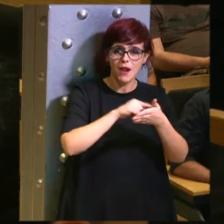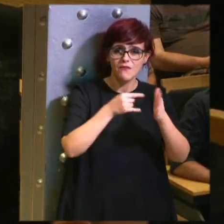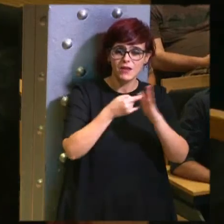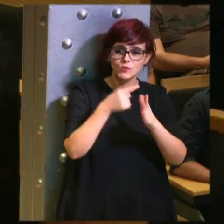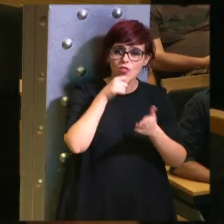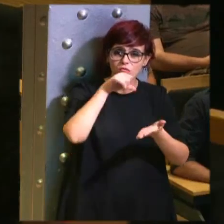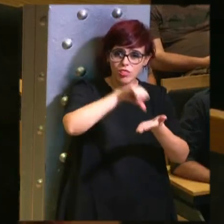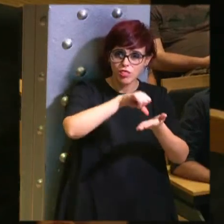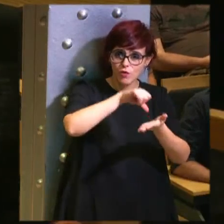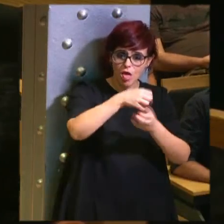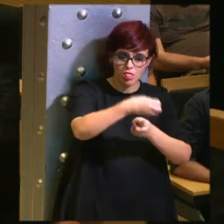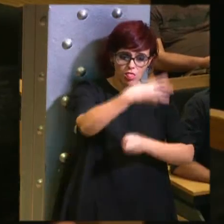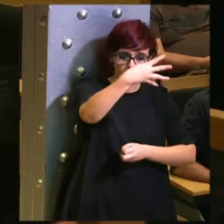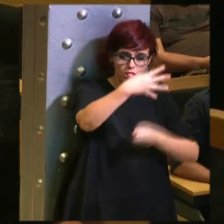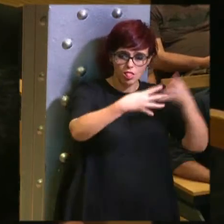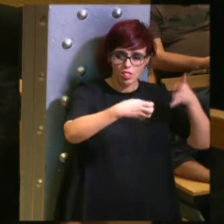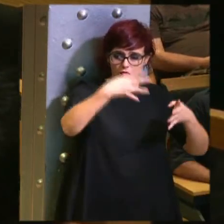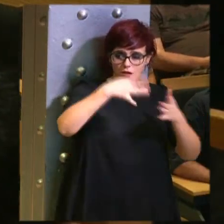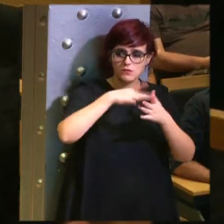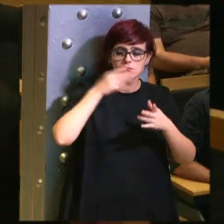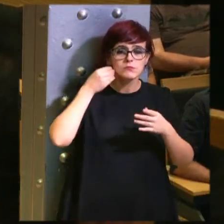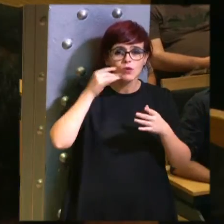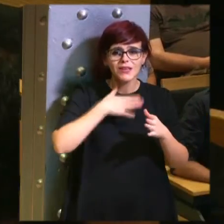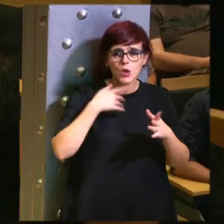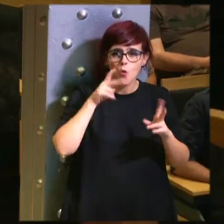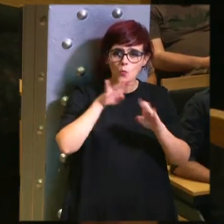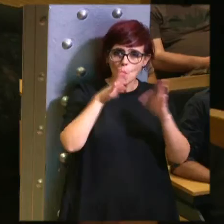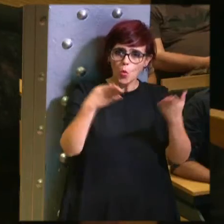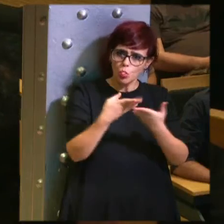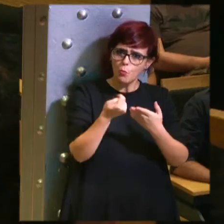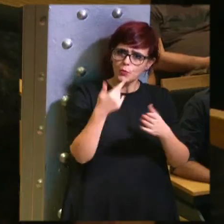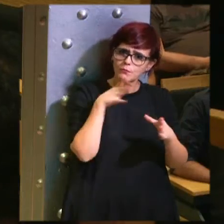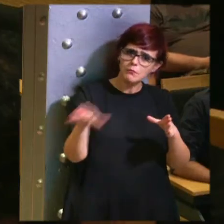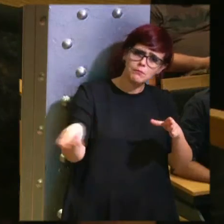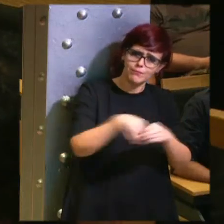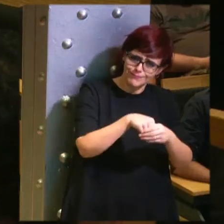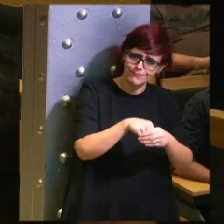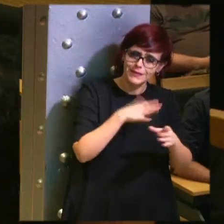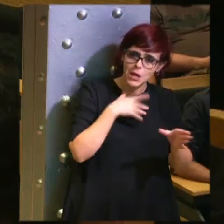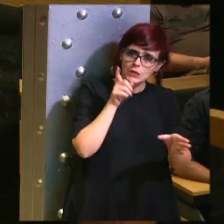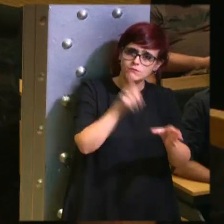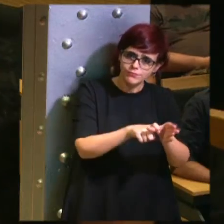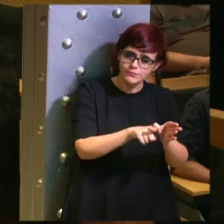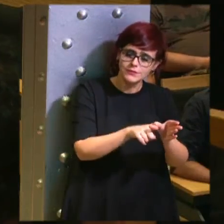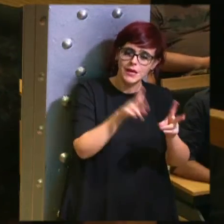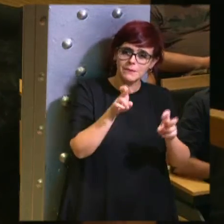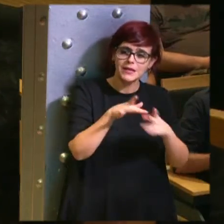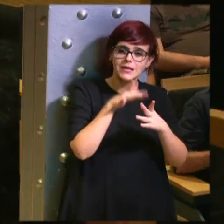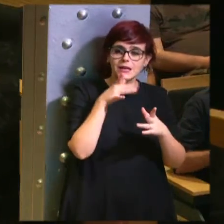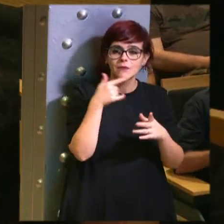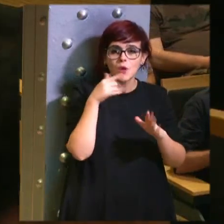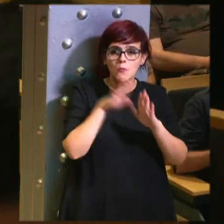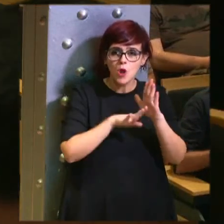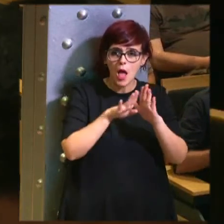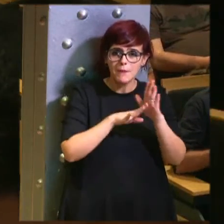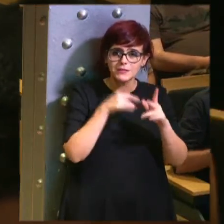ciudades. Yo también quiero meterme en ese mundillo un poco y quiero meterme también con algunos programas